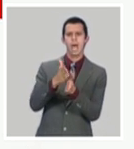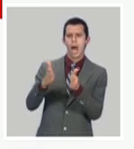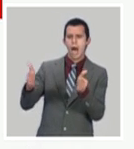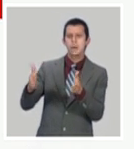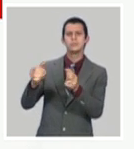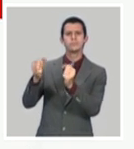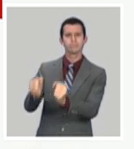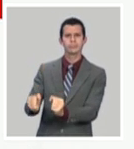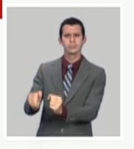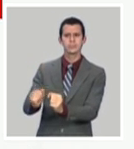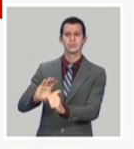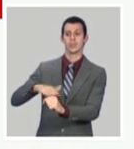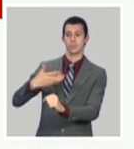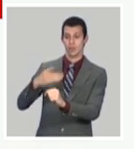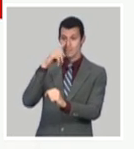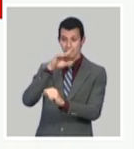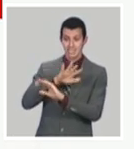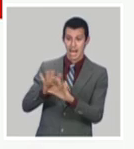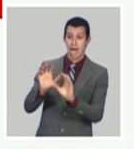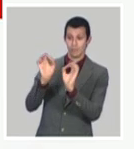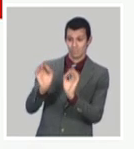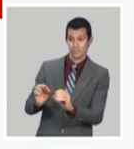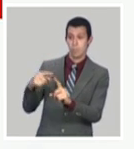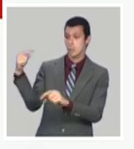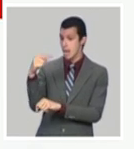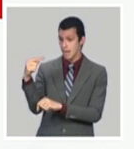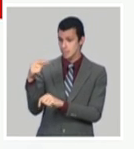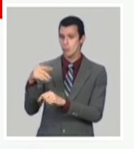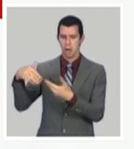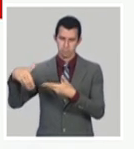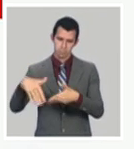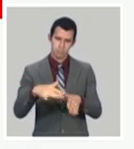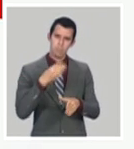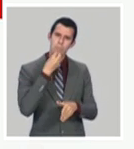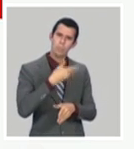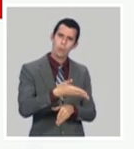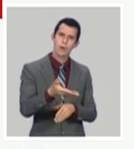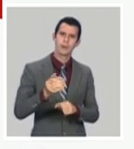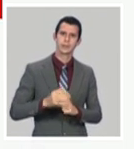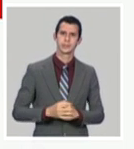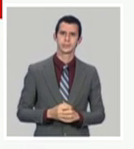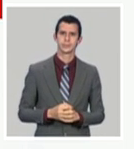en la transmisión que tiene el país. En el mes de marzo se diagnosticaron en el país